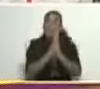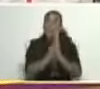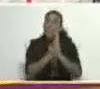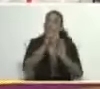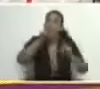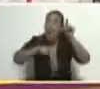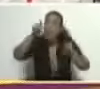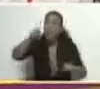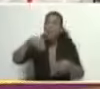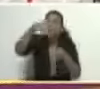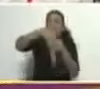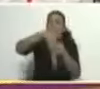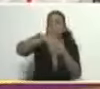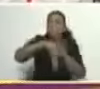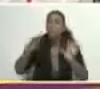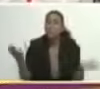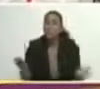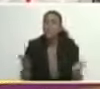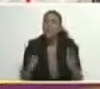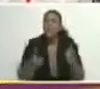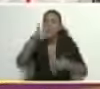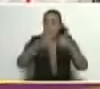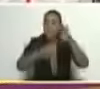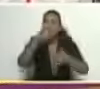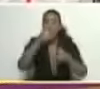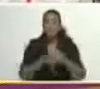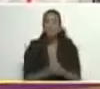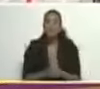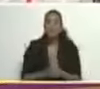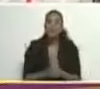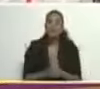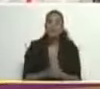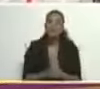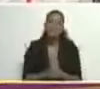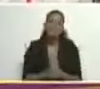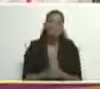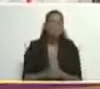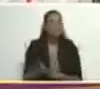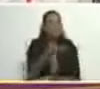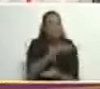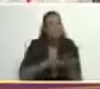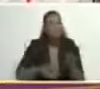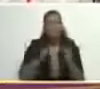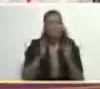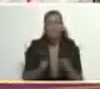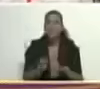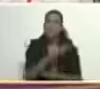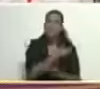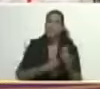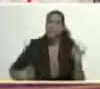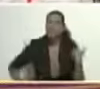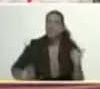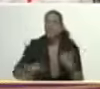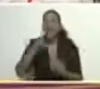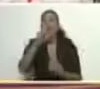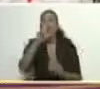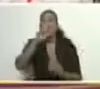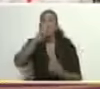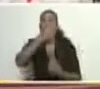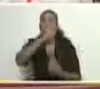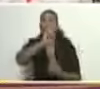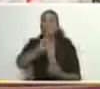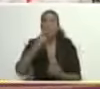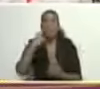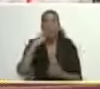alguna de ellas, que han hecho el presidente Díaz-Canel, que ha hecho el presidente Lucho Arce